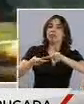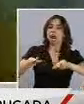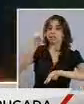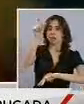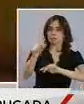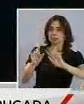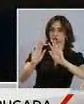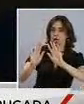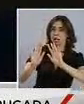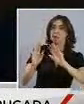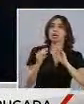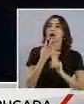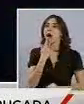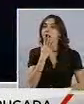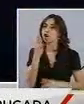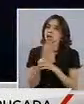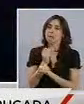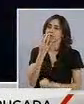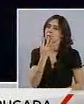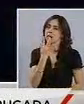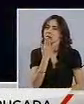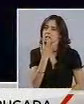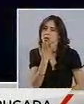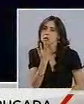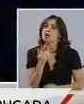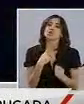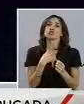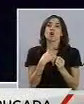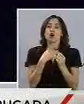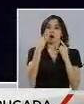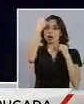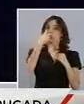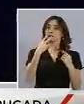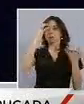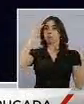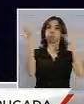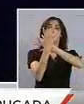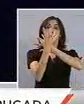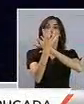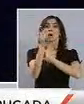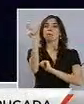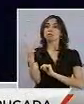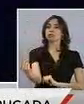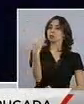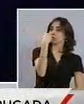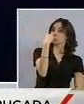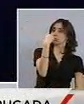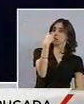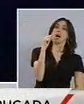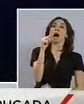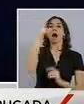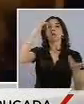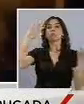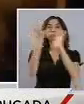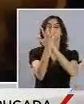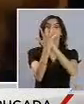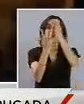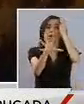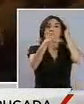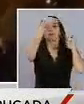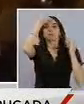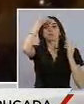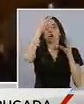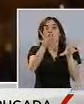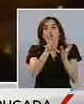a una persona, si la hablo de manera muy rápida, si la hablo de manera donde yo me muestro fuera de control, lo que voy a comunicar es ese fuera de control. ¿Cuál es